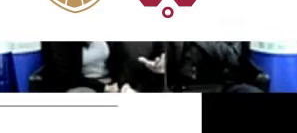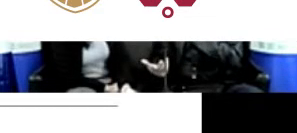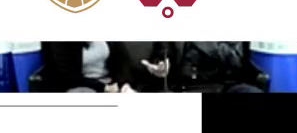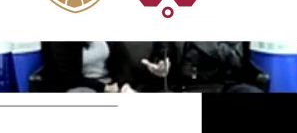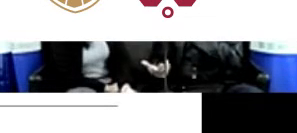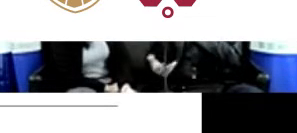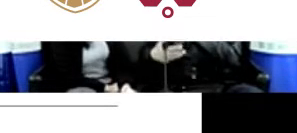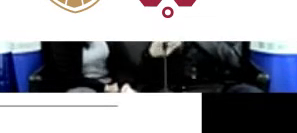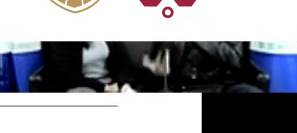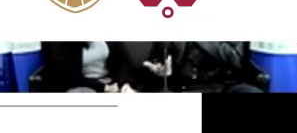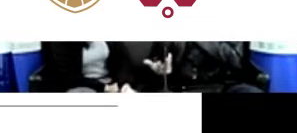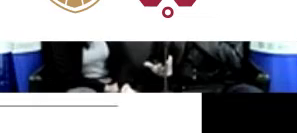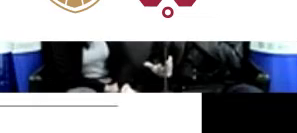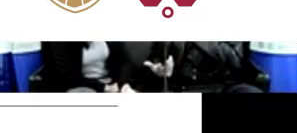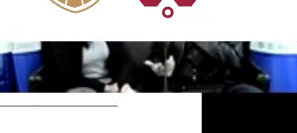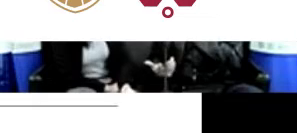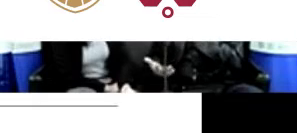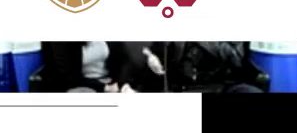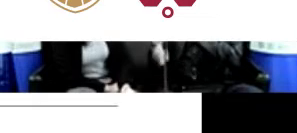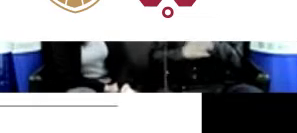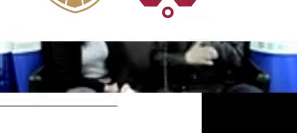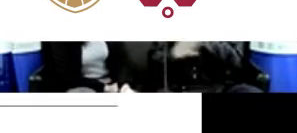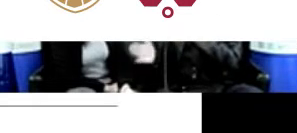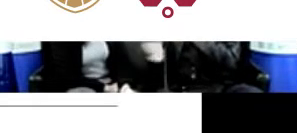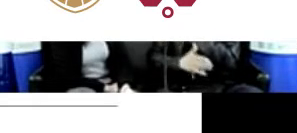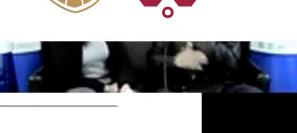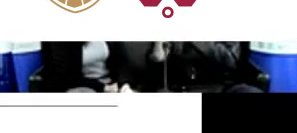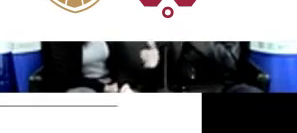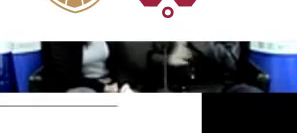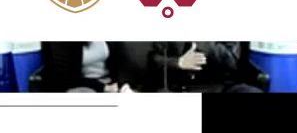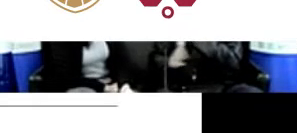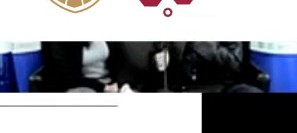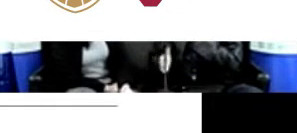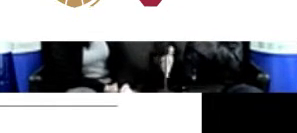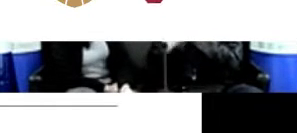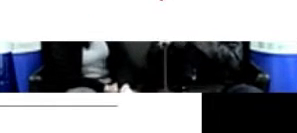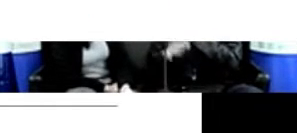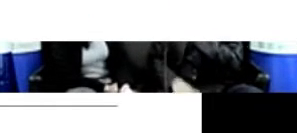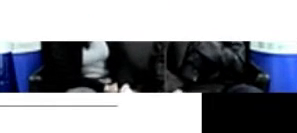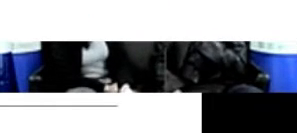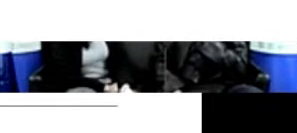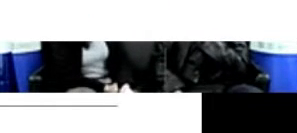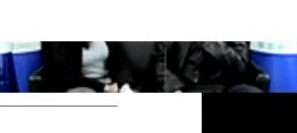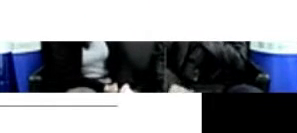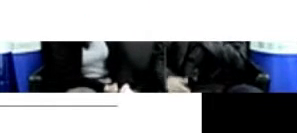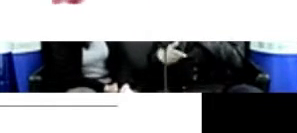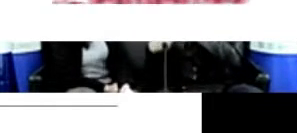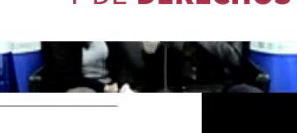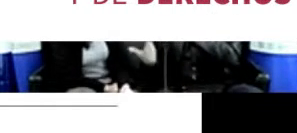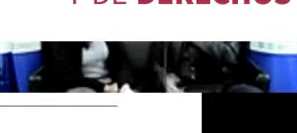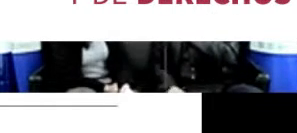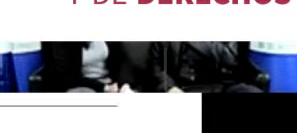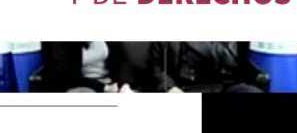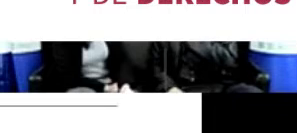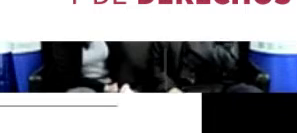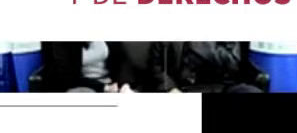información, que elabores tus estrategias para evitarte esos 10 años, que es lo que en las que tú vas